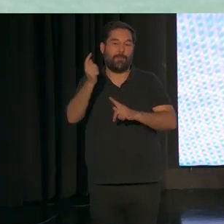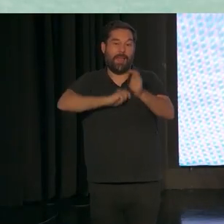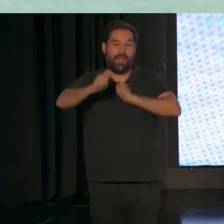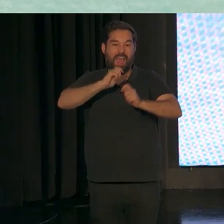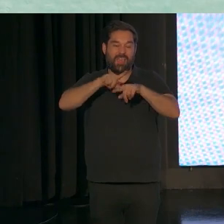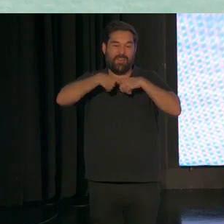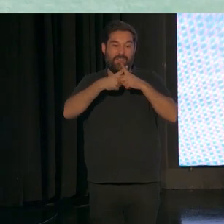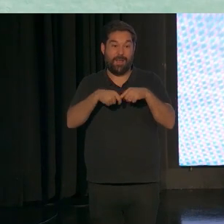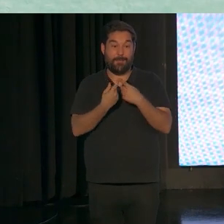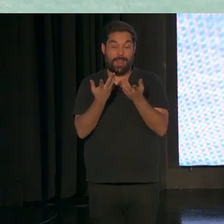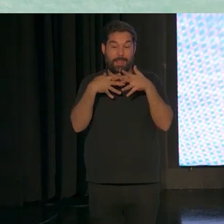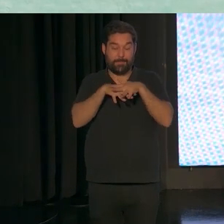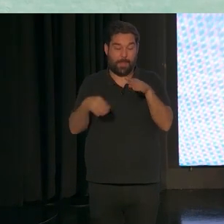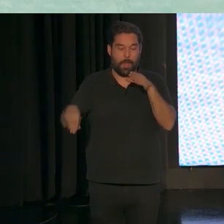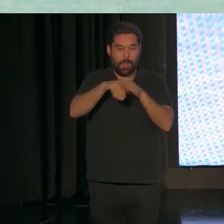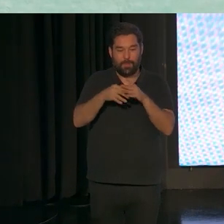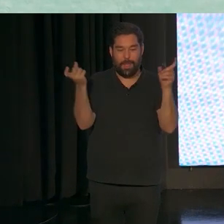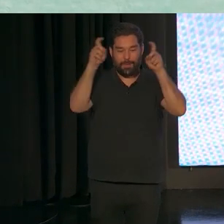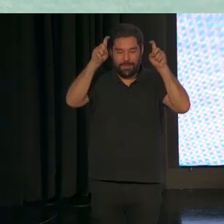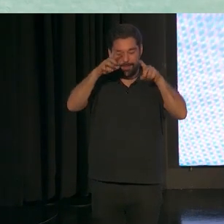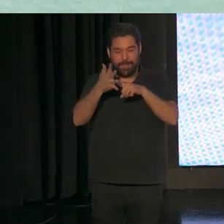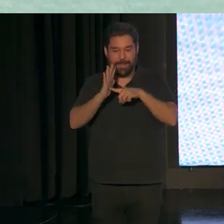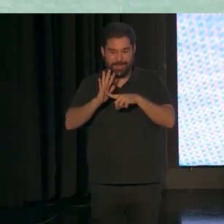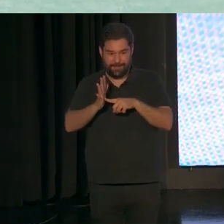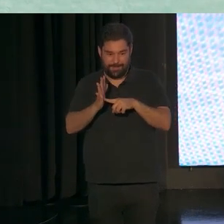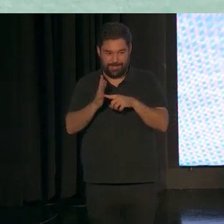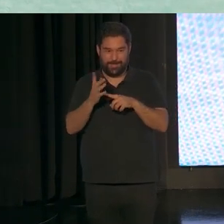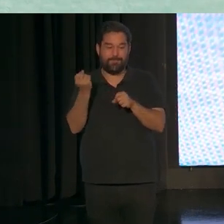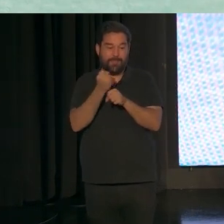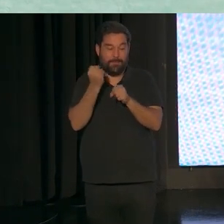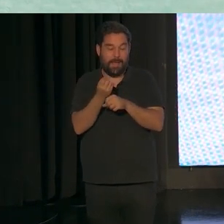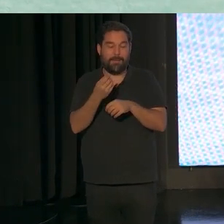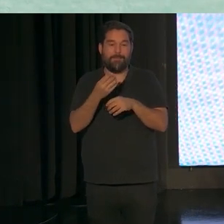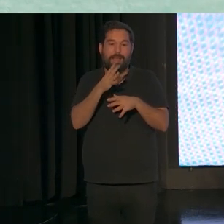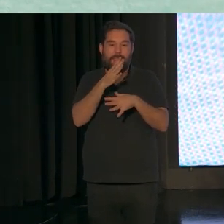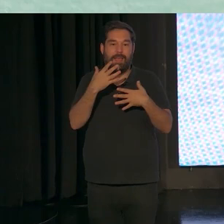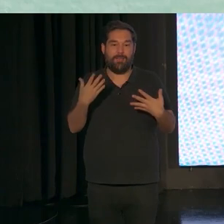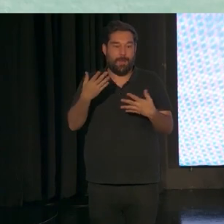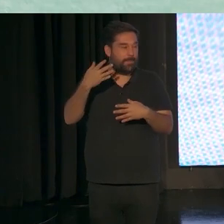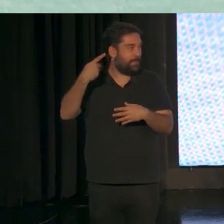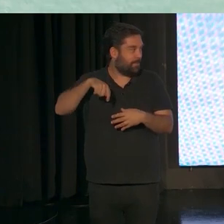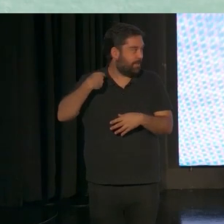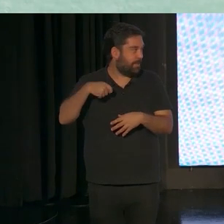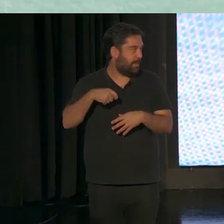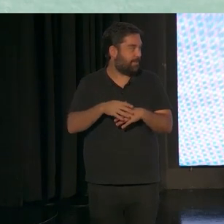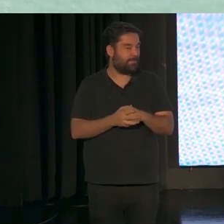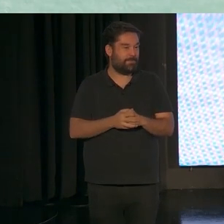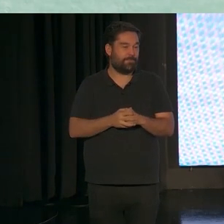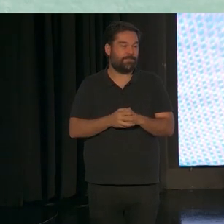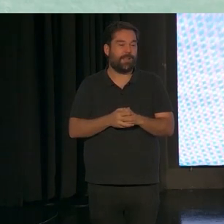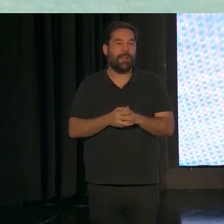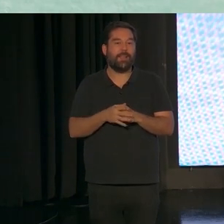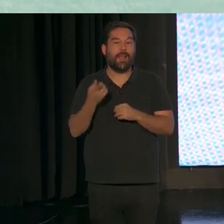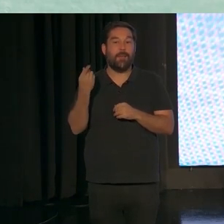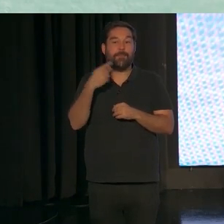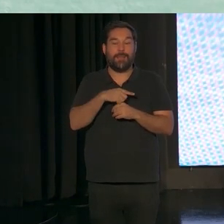familias por la inclusión educativa de Castilla la Mancha y que ahora preside no me equivoco verdad es madre